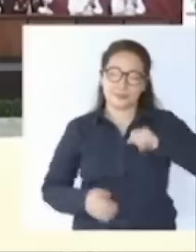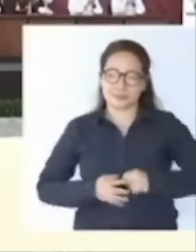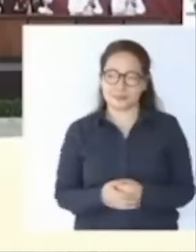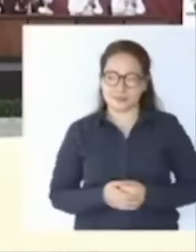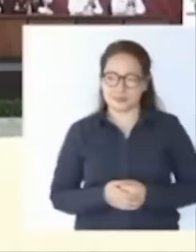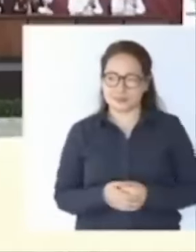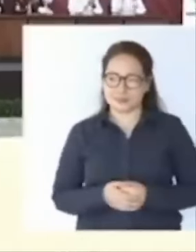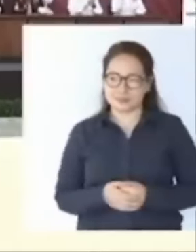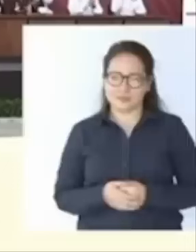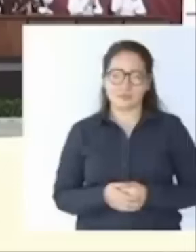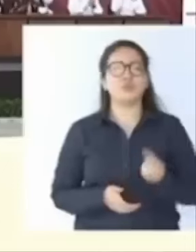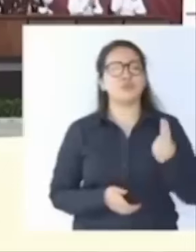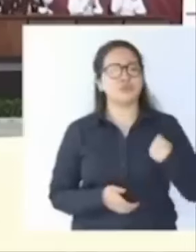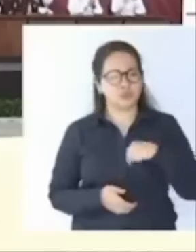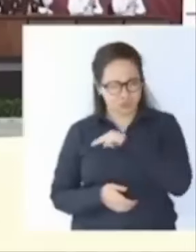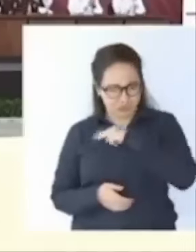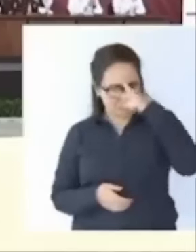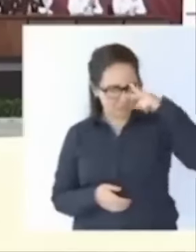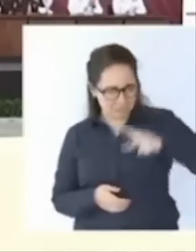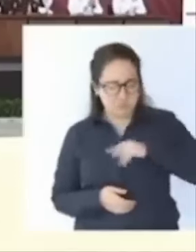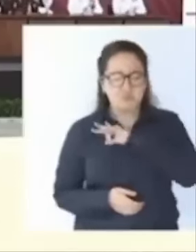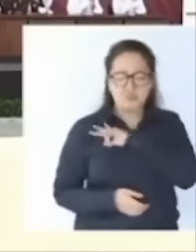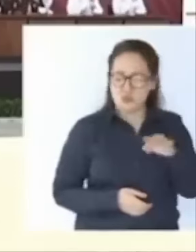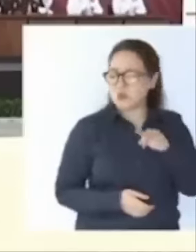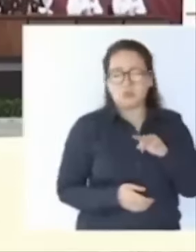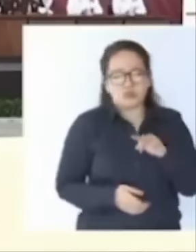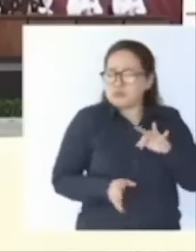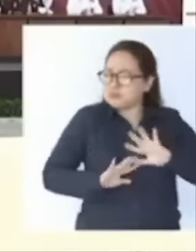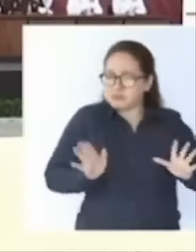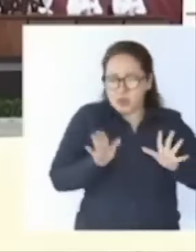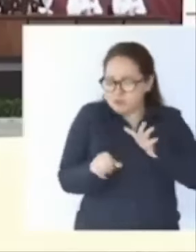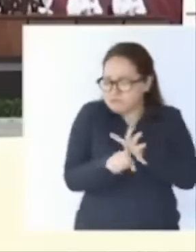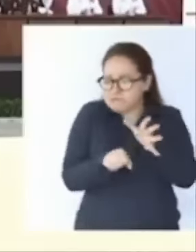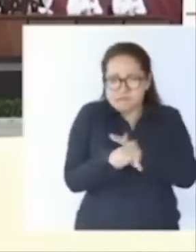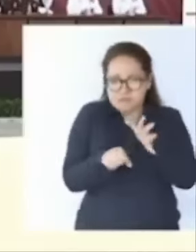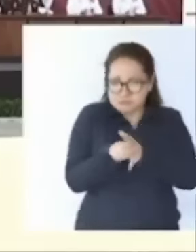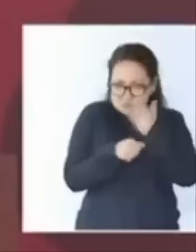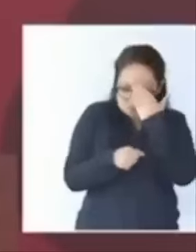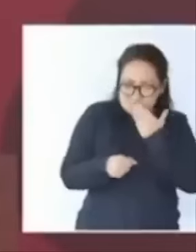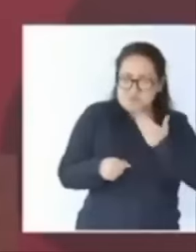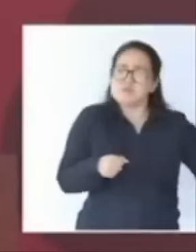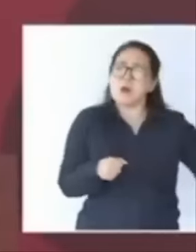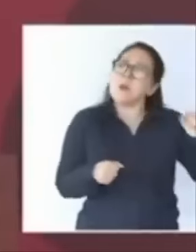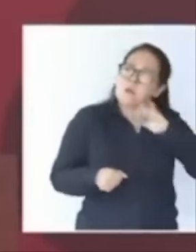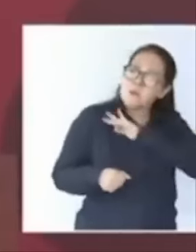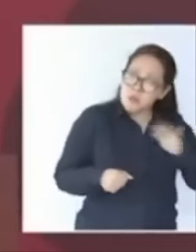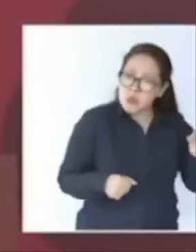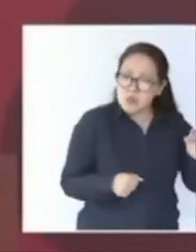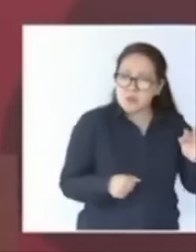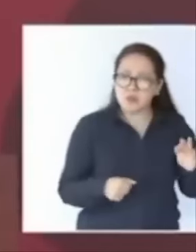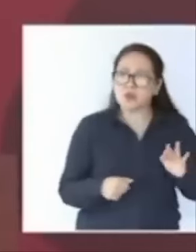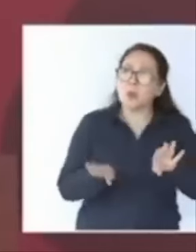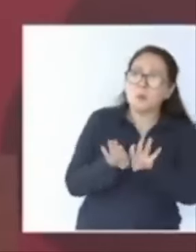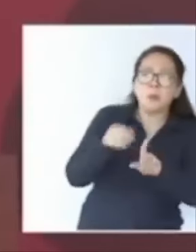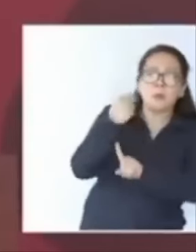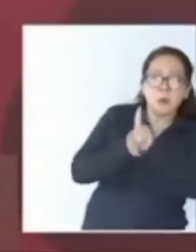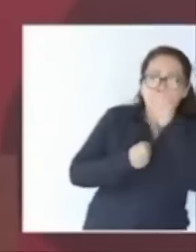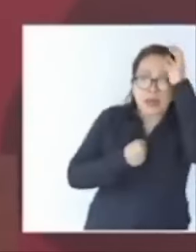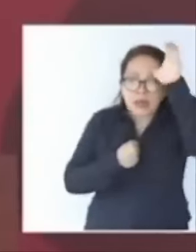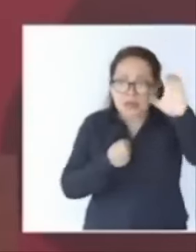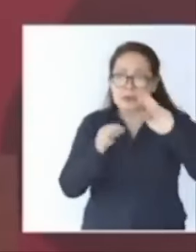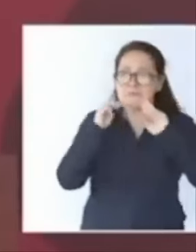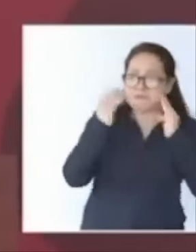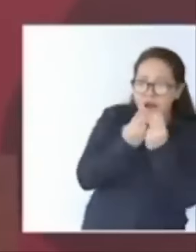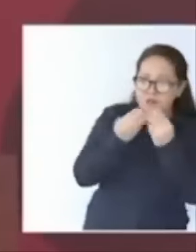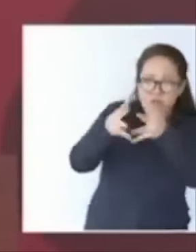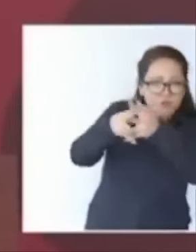Nosotros tenemos capacidad suficiente para enfrentar a la delincuencia organizada. No